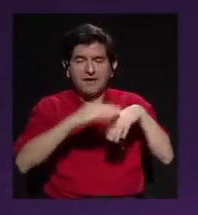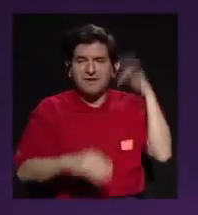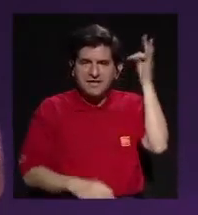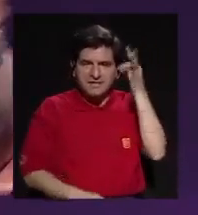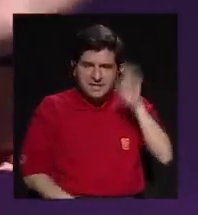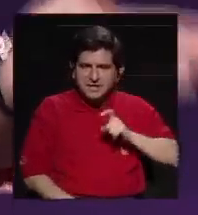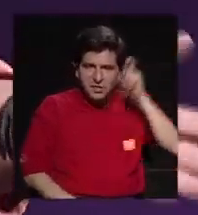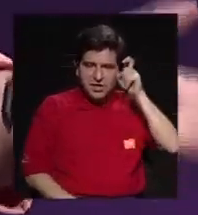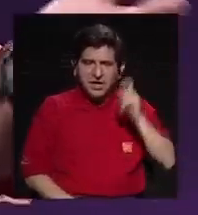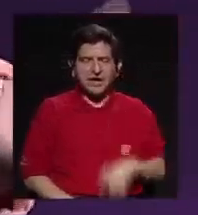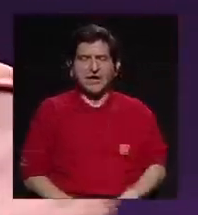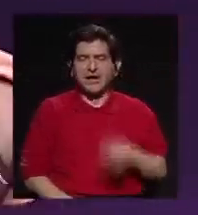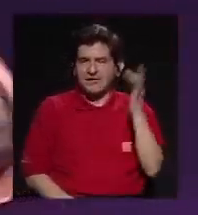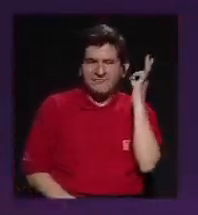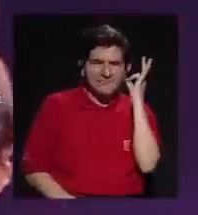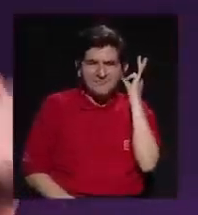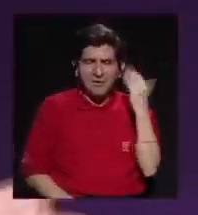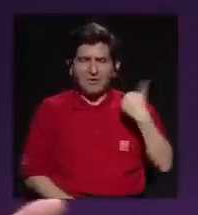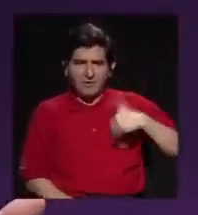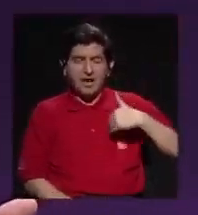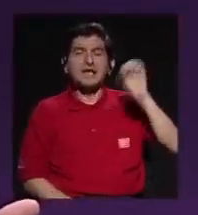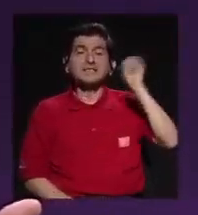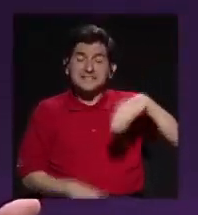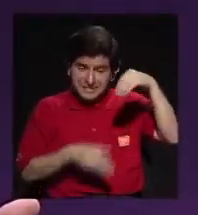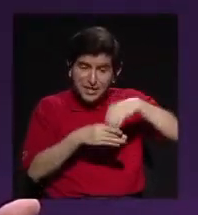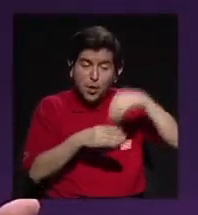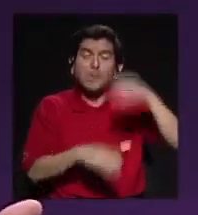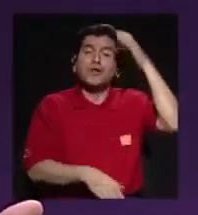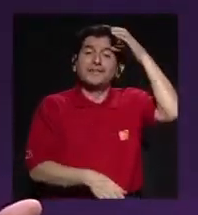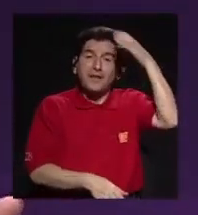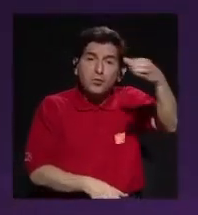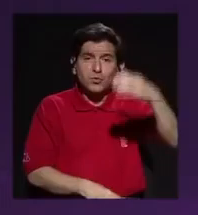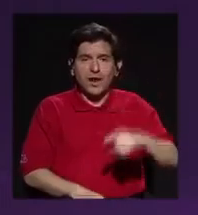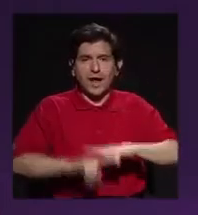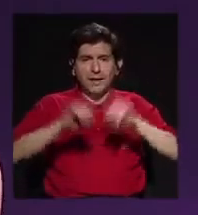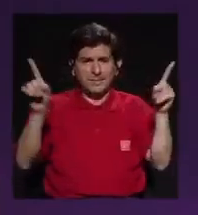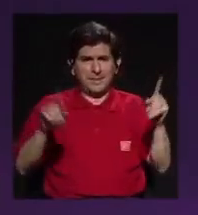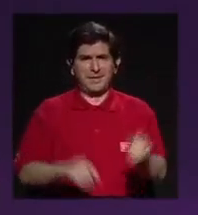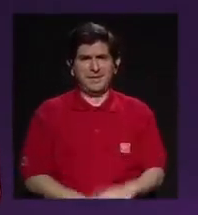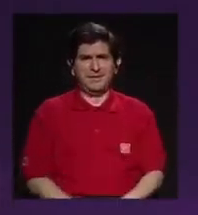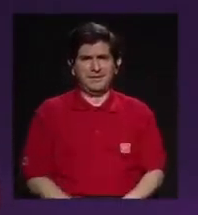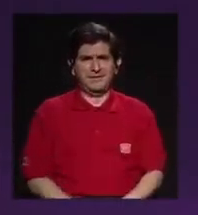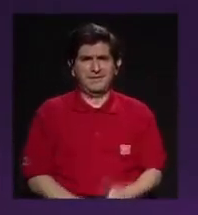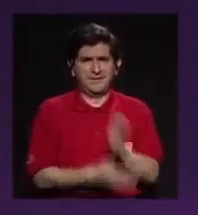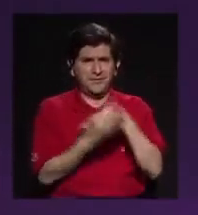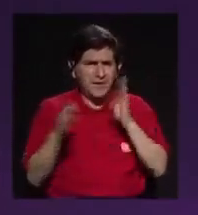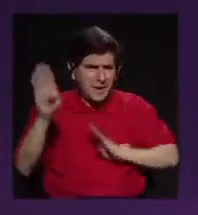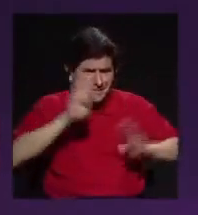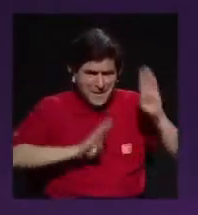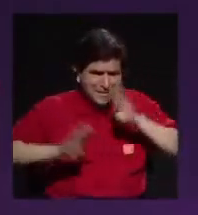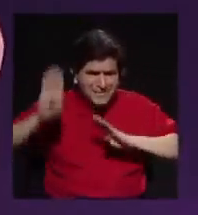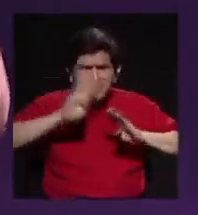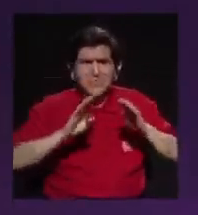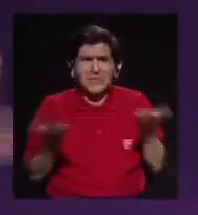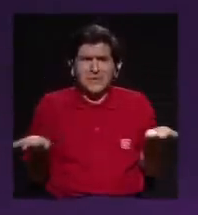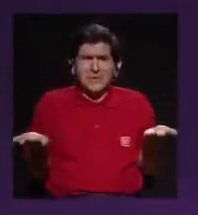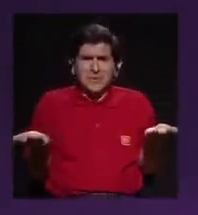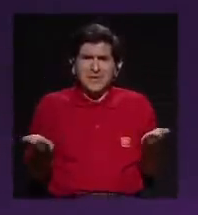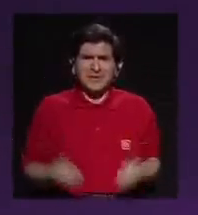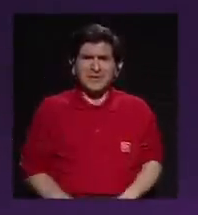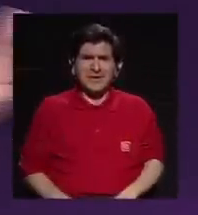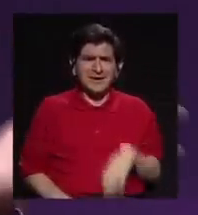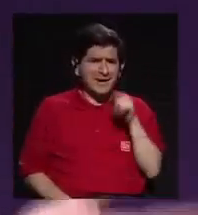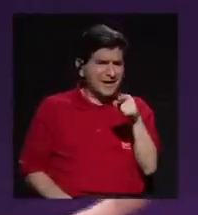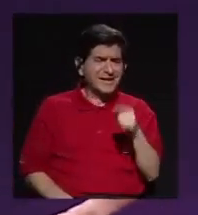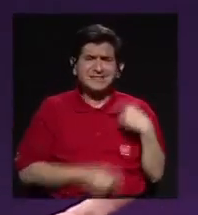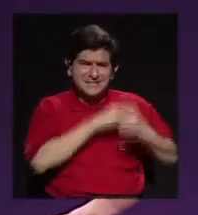es que la feminidad y la masculinidad sí tienen un componente cultural, pero la parte biológica, la parte genética,